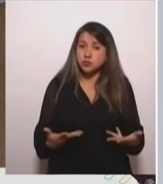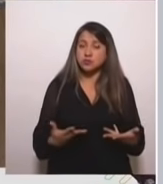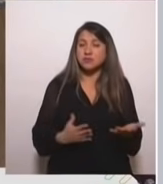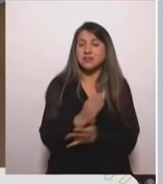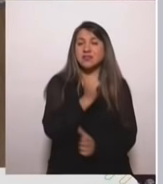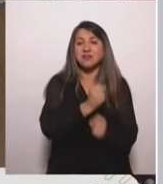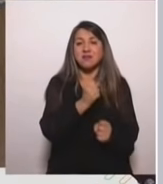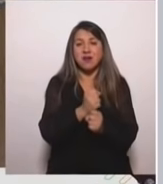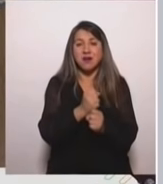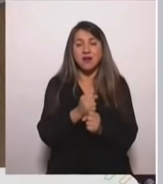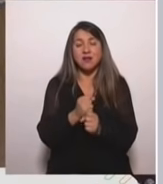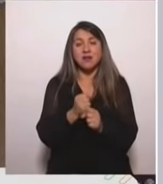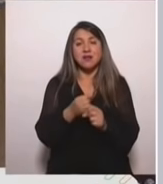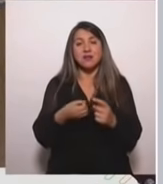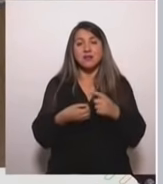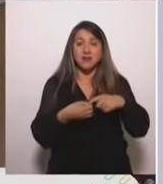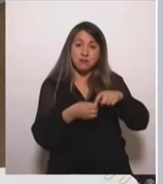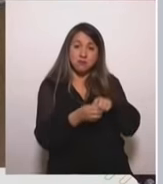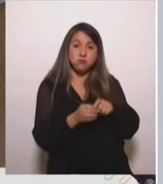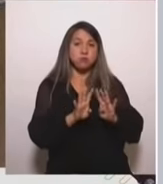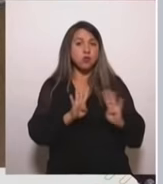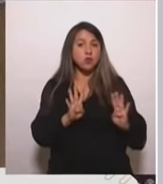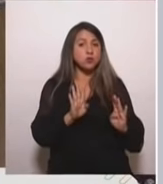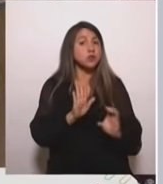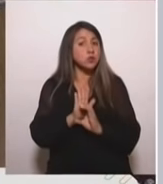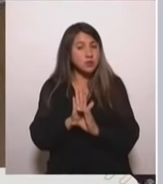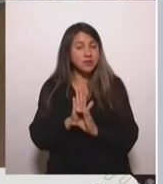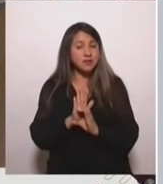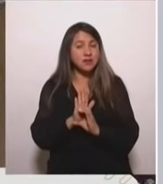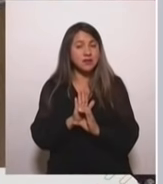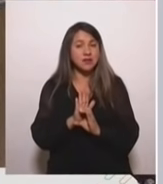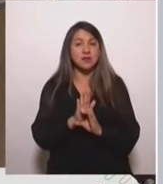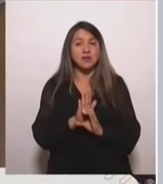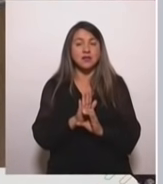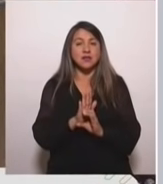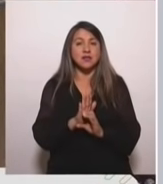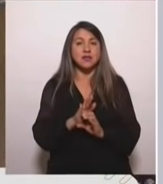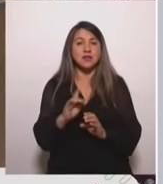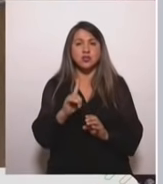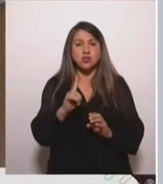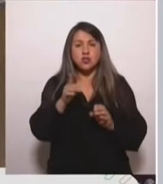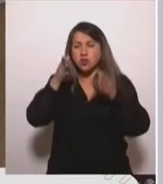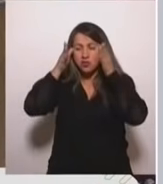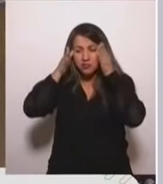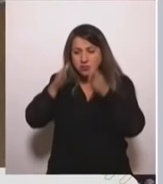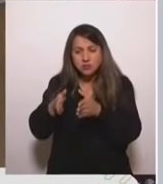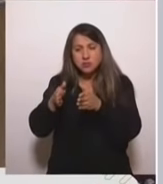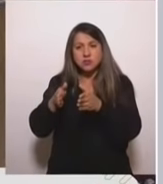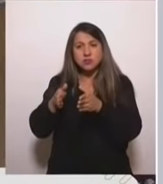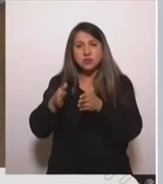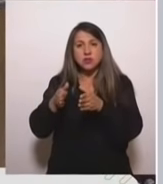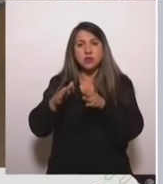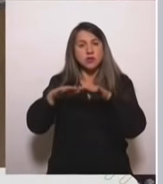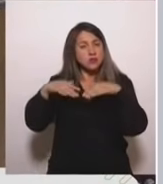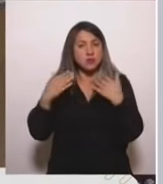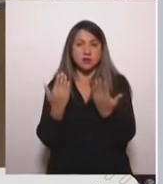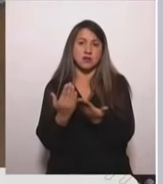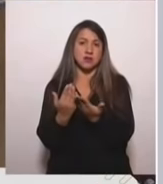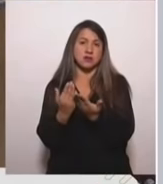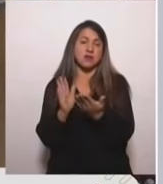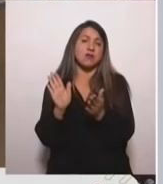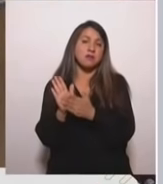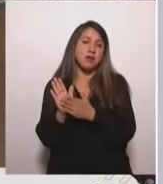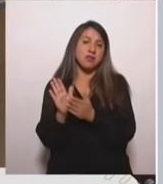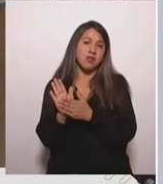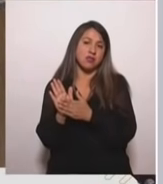de los cuales era el acuerdo por una nueva constitución. Y yo estoy segura que muchos convencionales constituyentes discreparían de